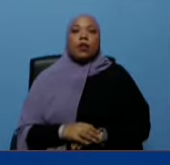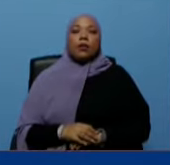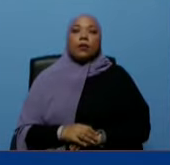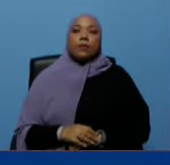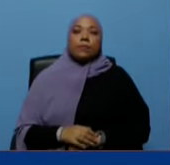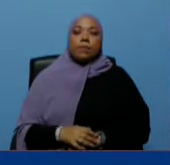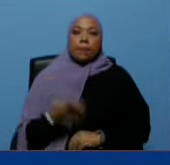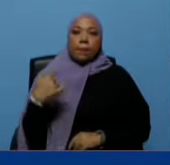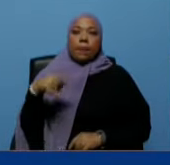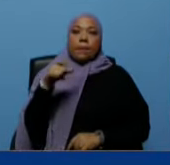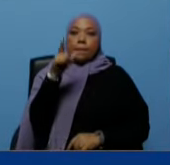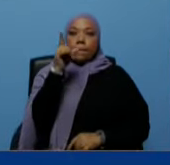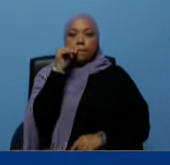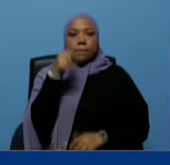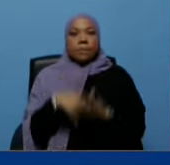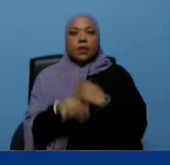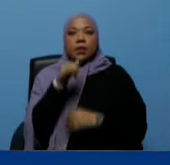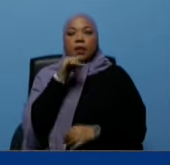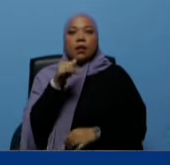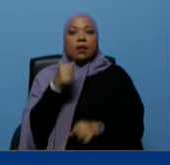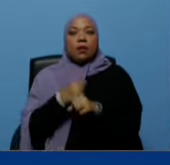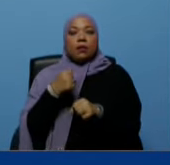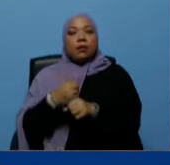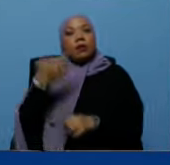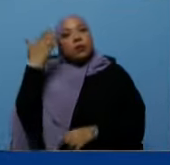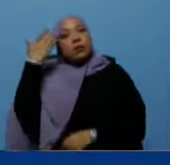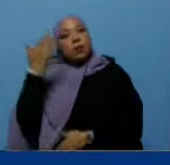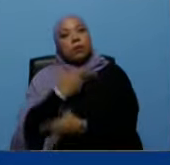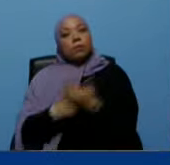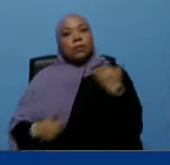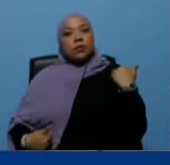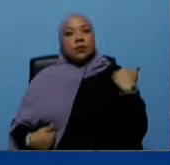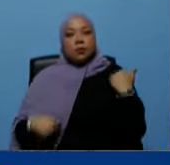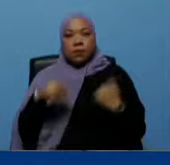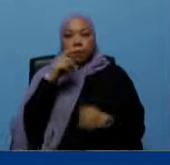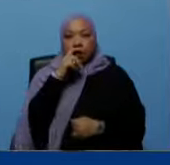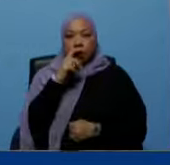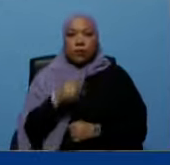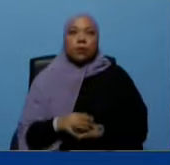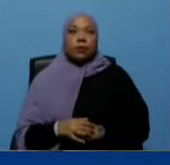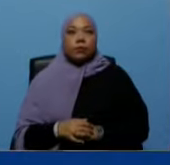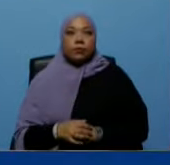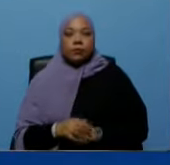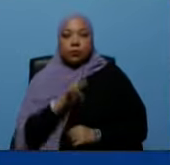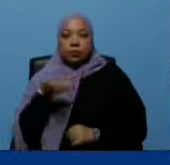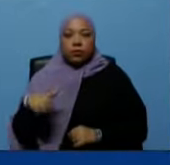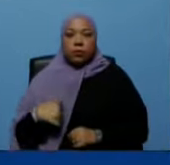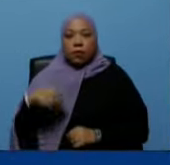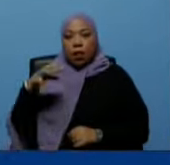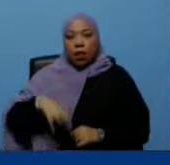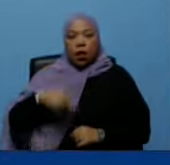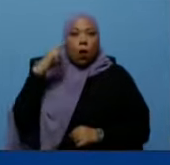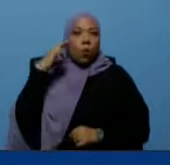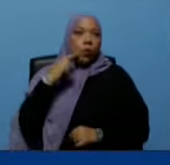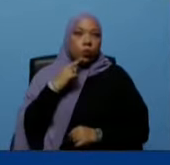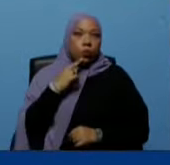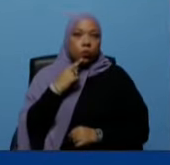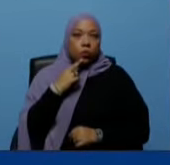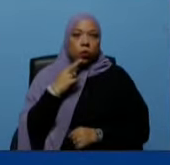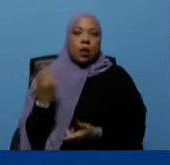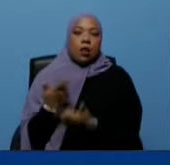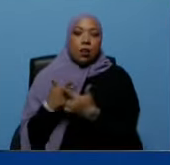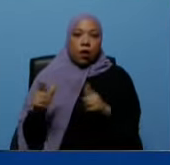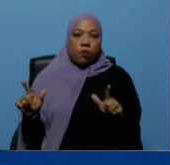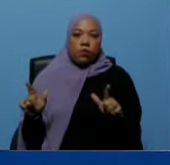la palabra al doctor Maurera. Saludo mi comandante presidente Nicolás Maduro, desde nuestro estado Bolívar, tierra de